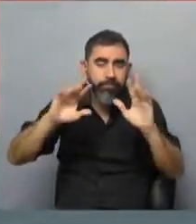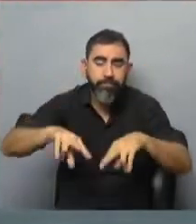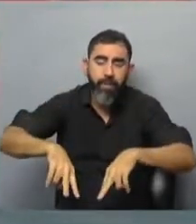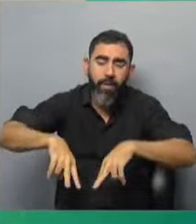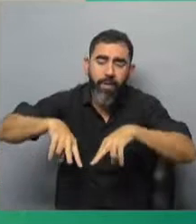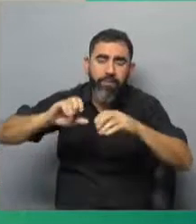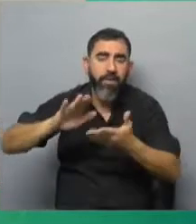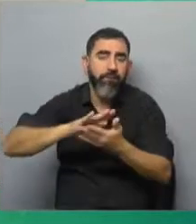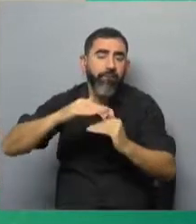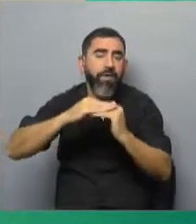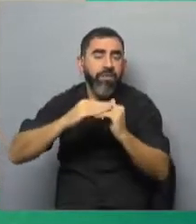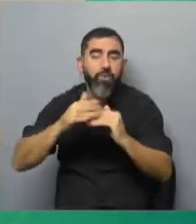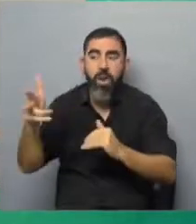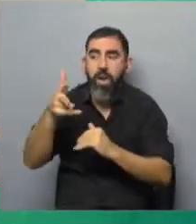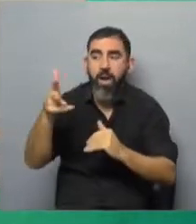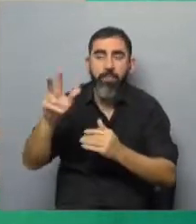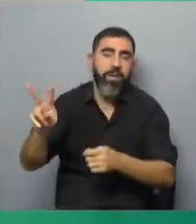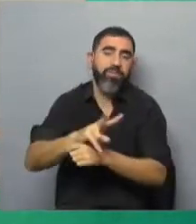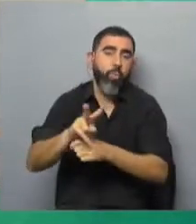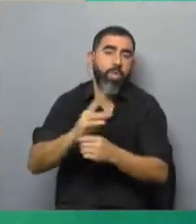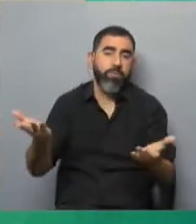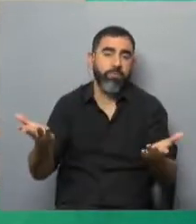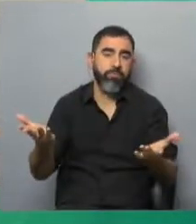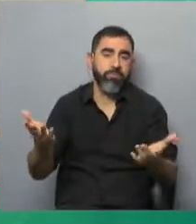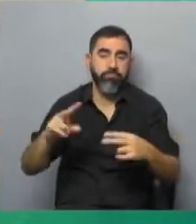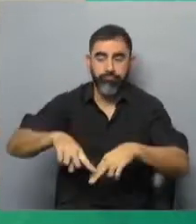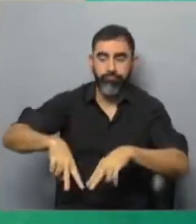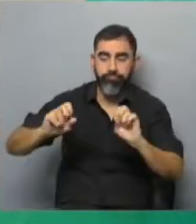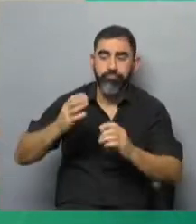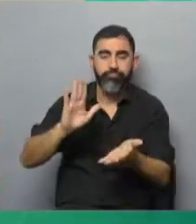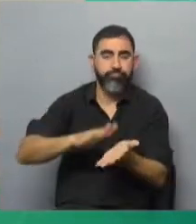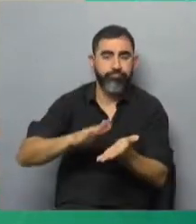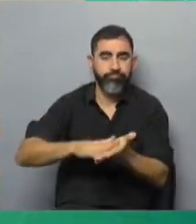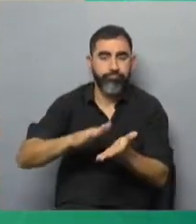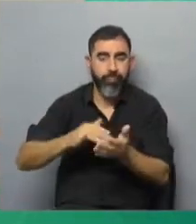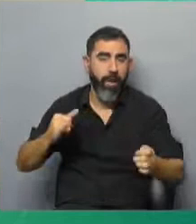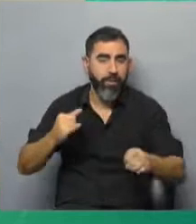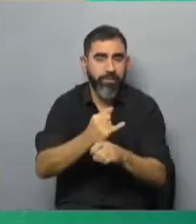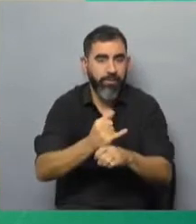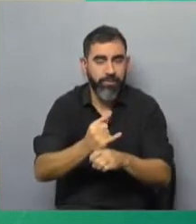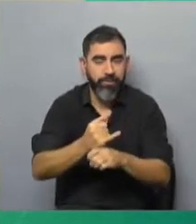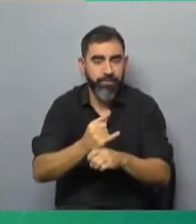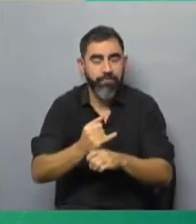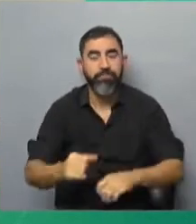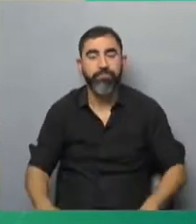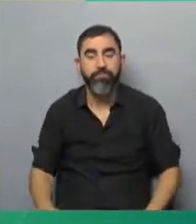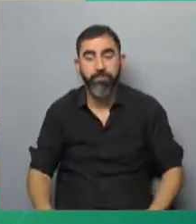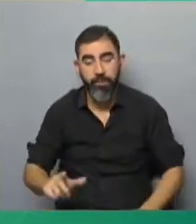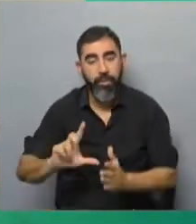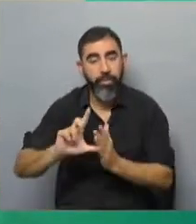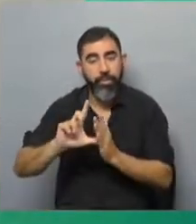algo básico, que eran las cámaras del lugar, que ni bien se puso a revisarlas, se pudo constatar ahí el accidente de Pablo. Esa